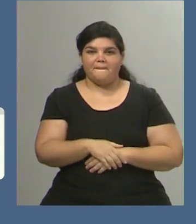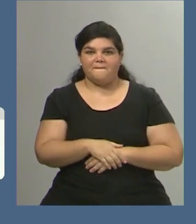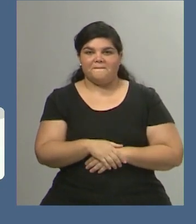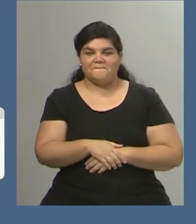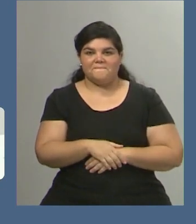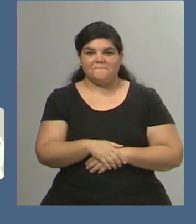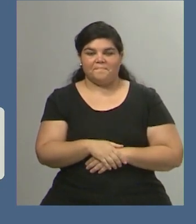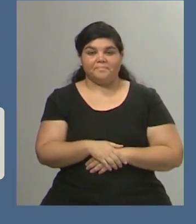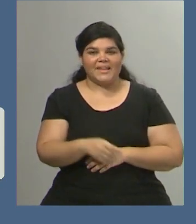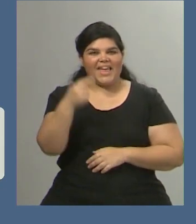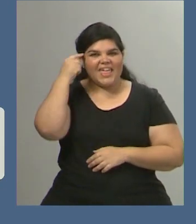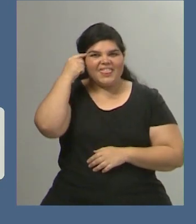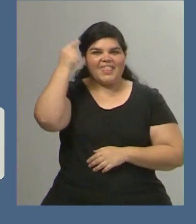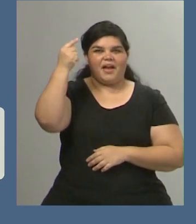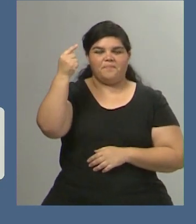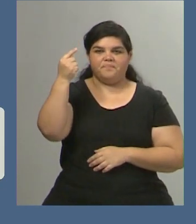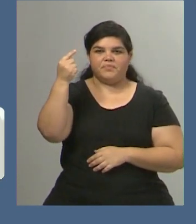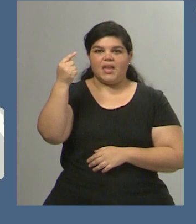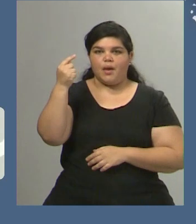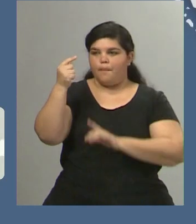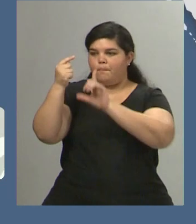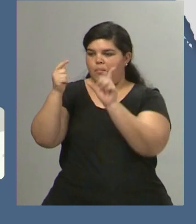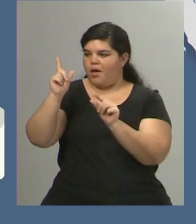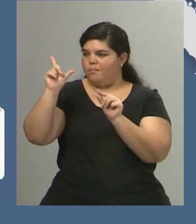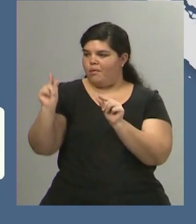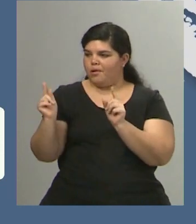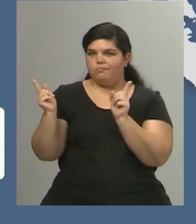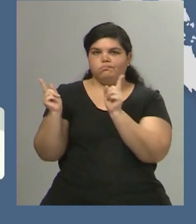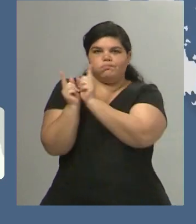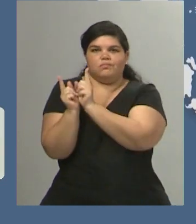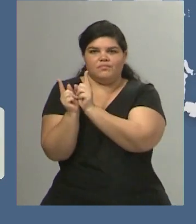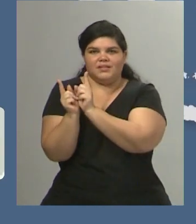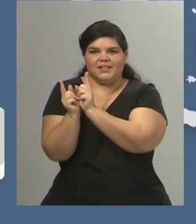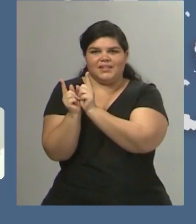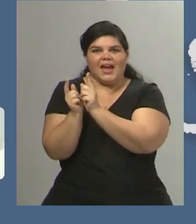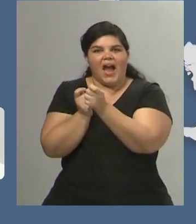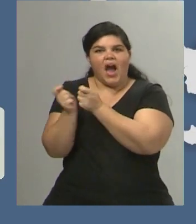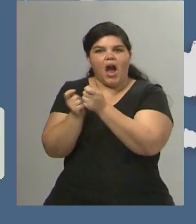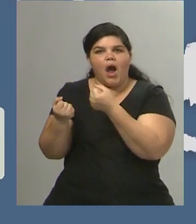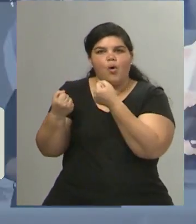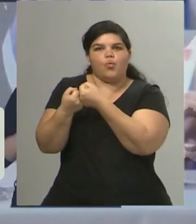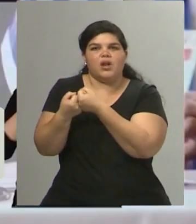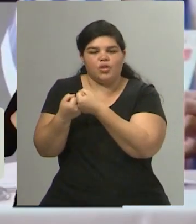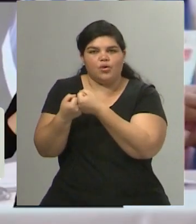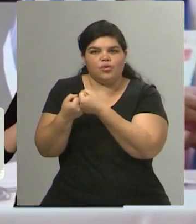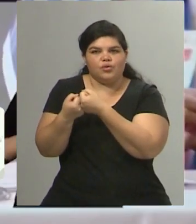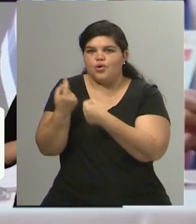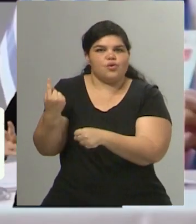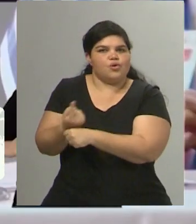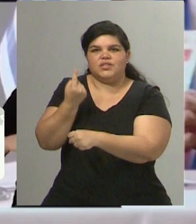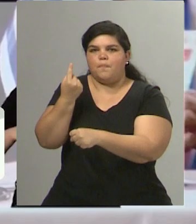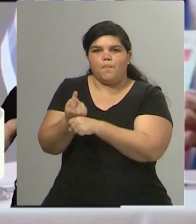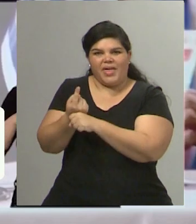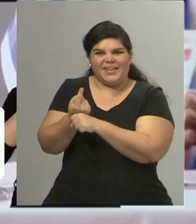negociación bilateral de alcance preferencial con otro país como consecuencia de